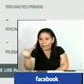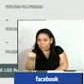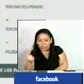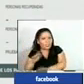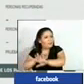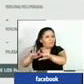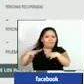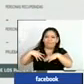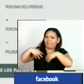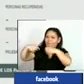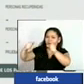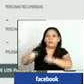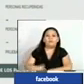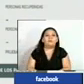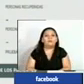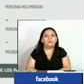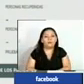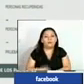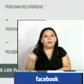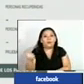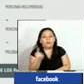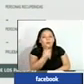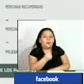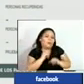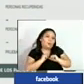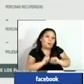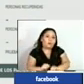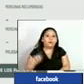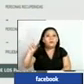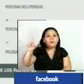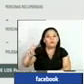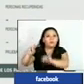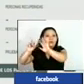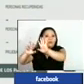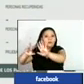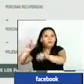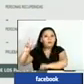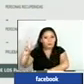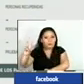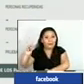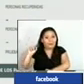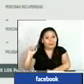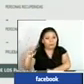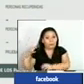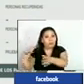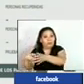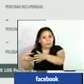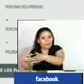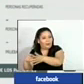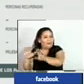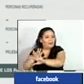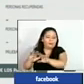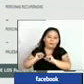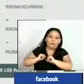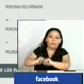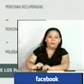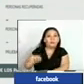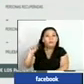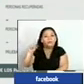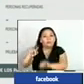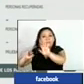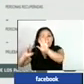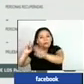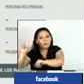recuperados de esta enfermedad. Los fallecidos, 182. Esas son las 182 personas que